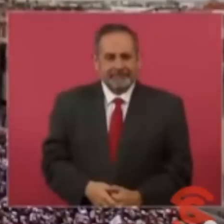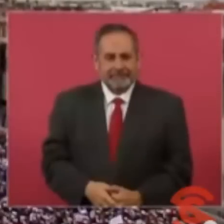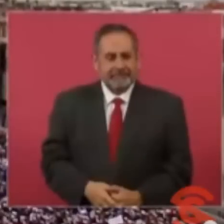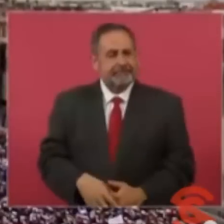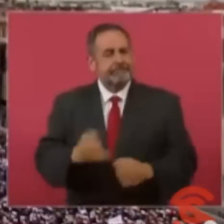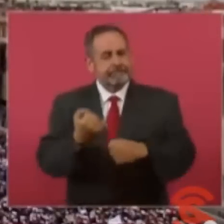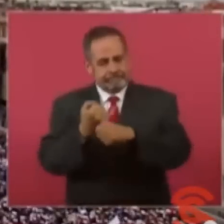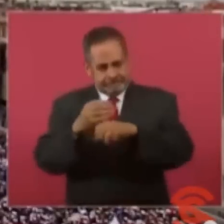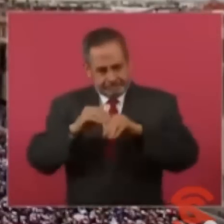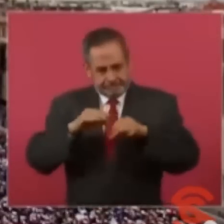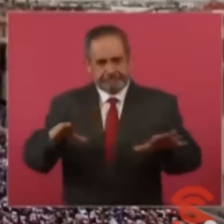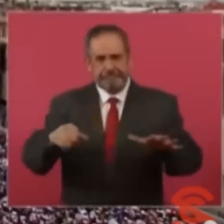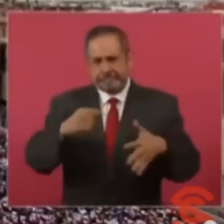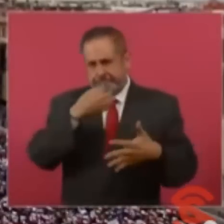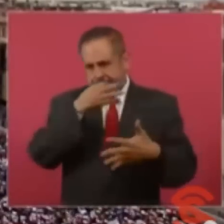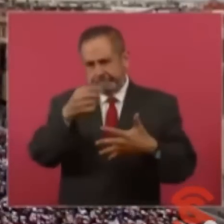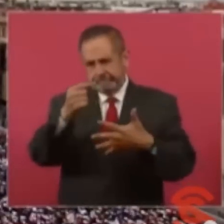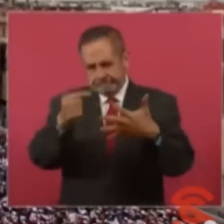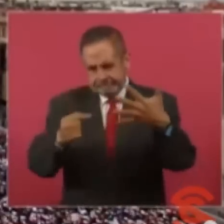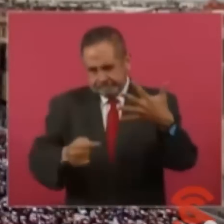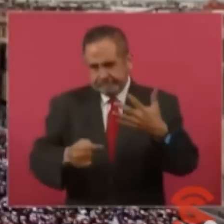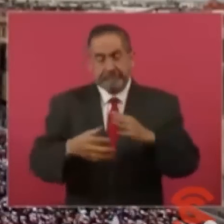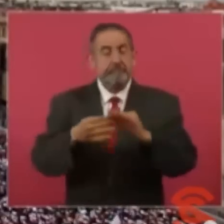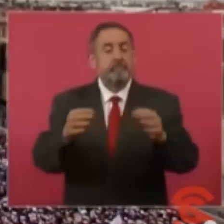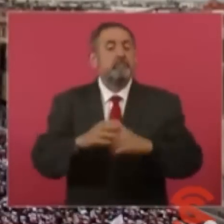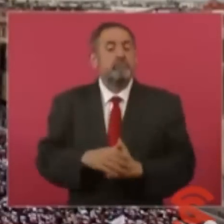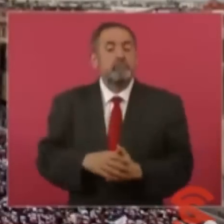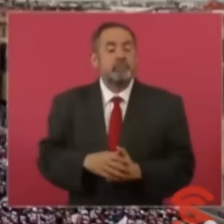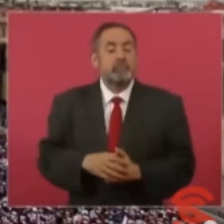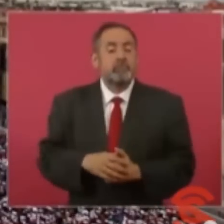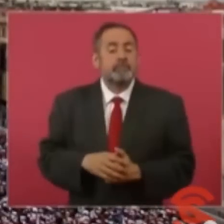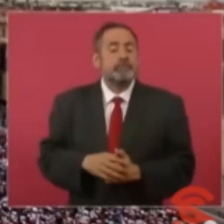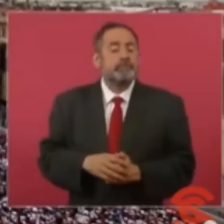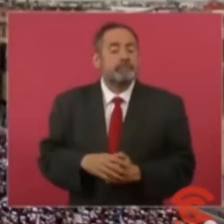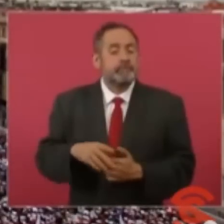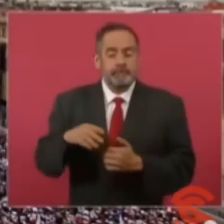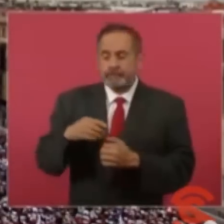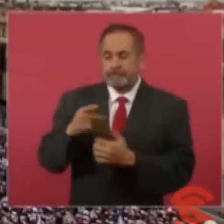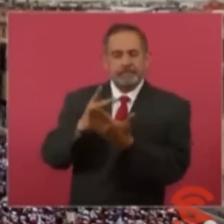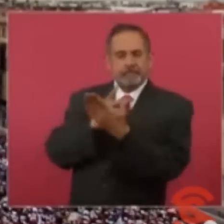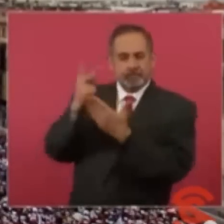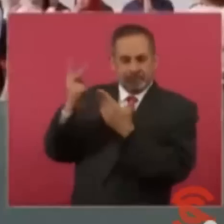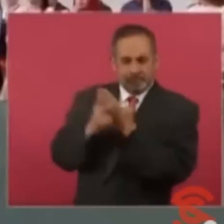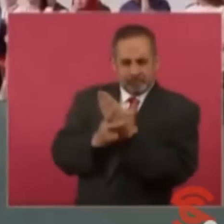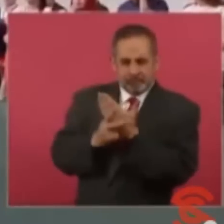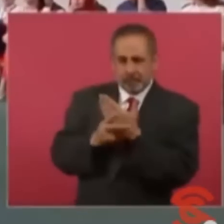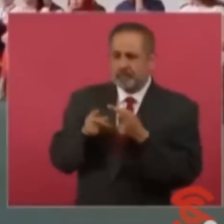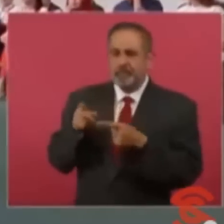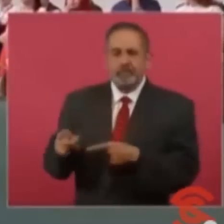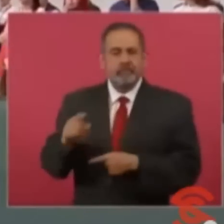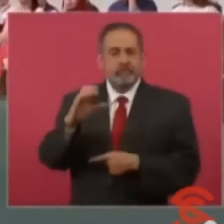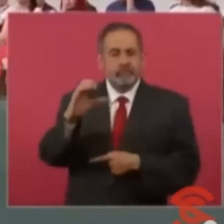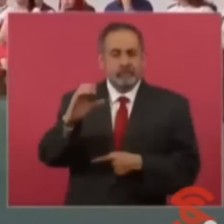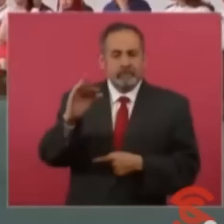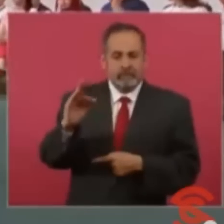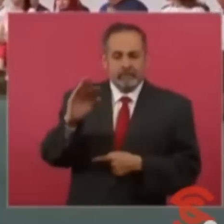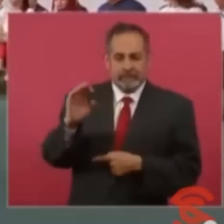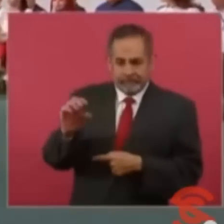Informo también que el programa de ampliación de la Comisión Federal de Electricidad